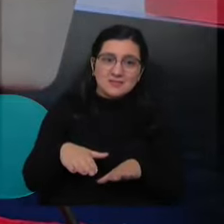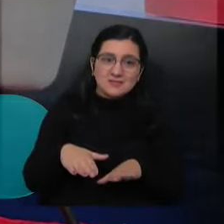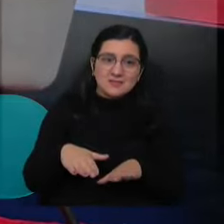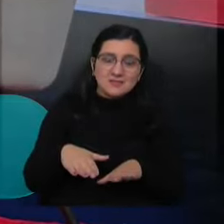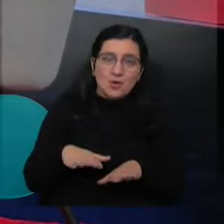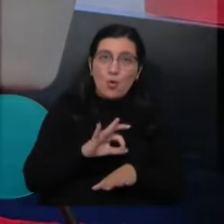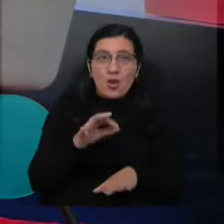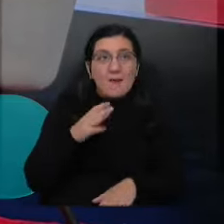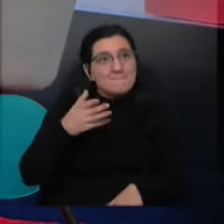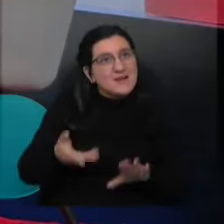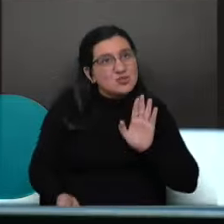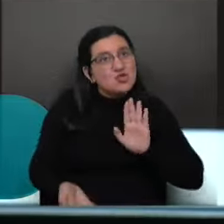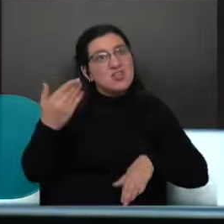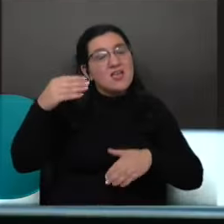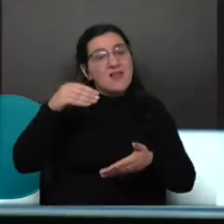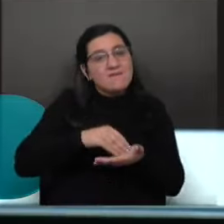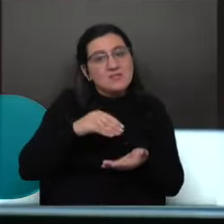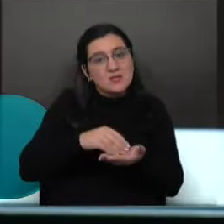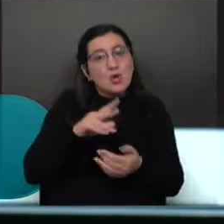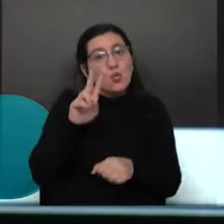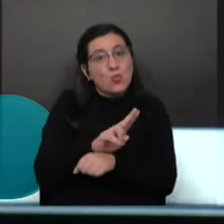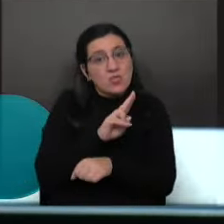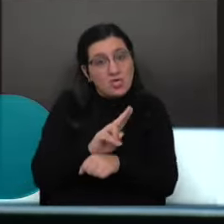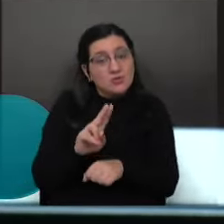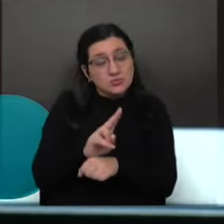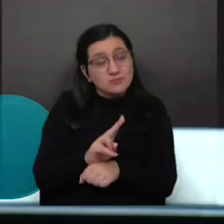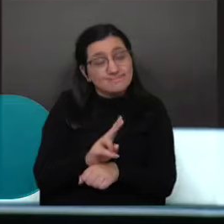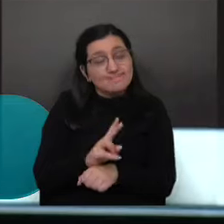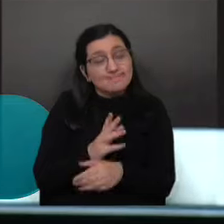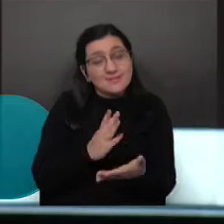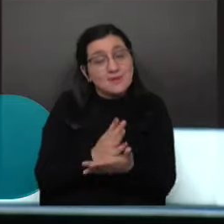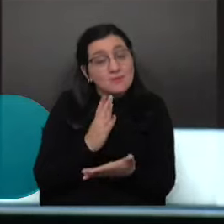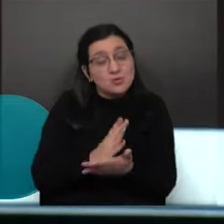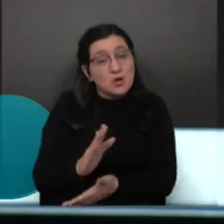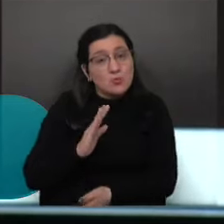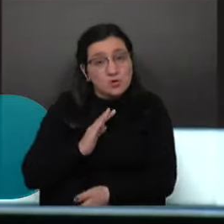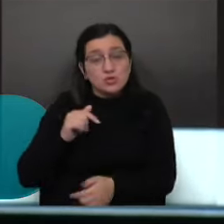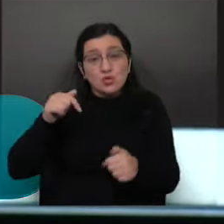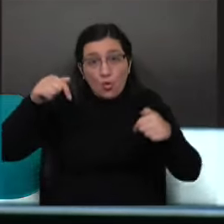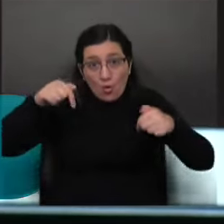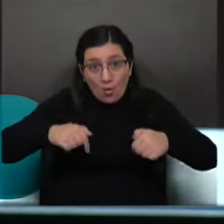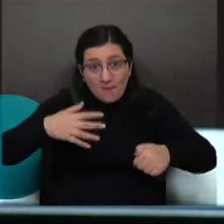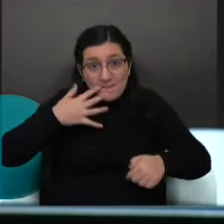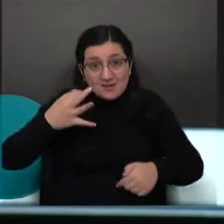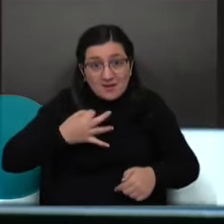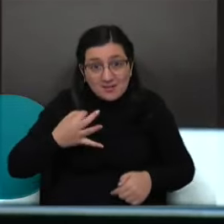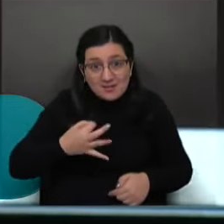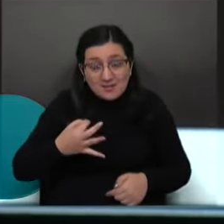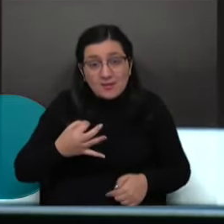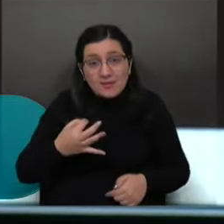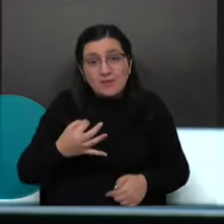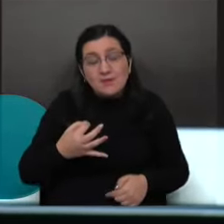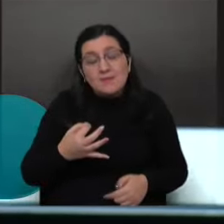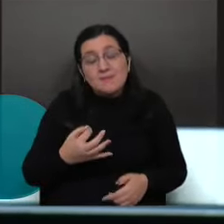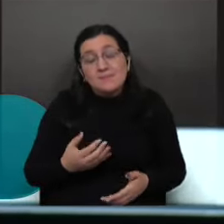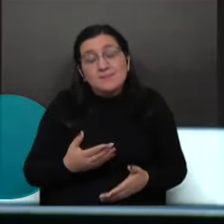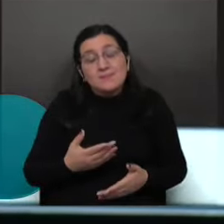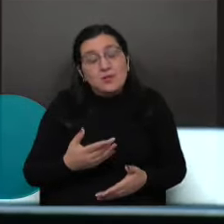la mayoría de las veces los cuidados recaen en las mujeres Yo hoy mi realidad marca que tengo un compañero que es